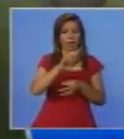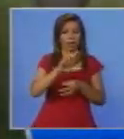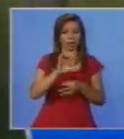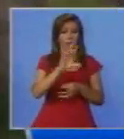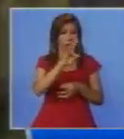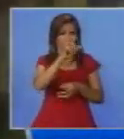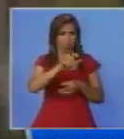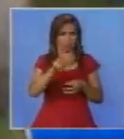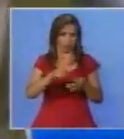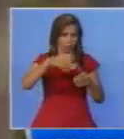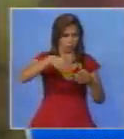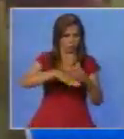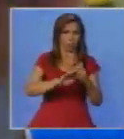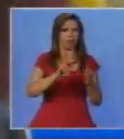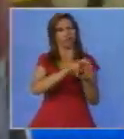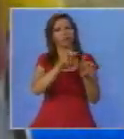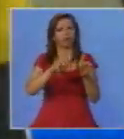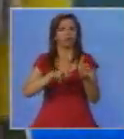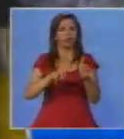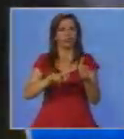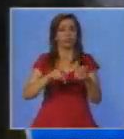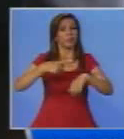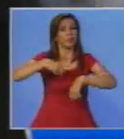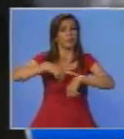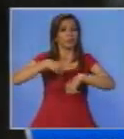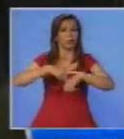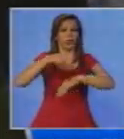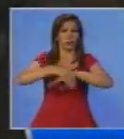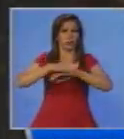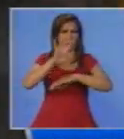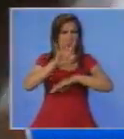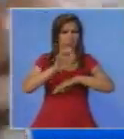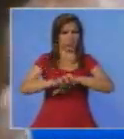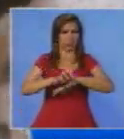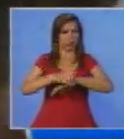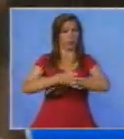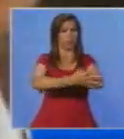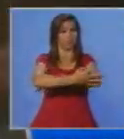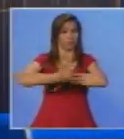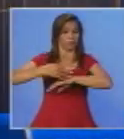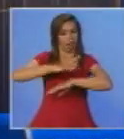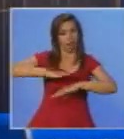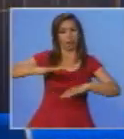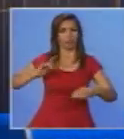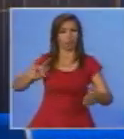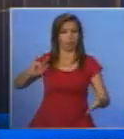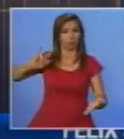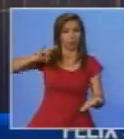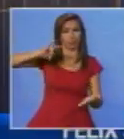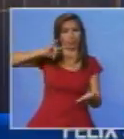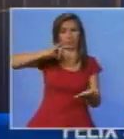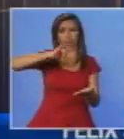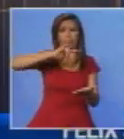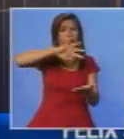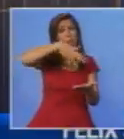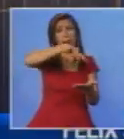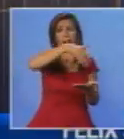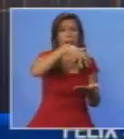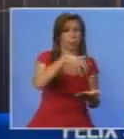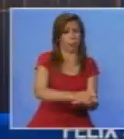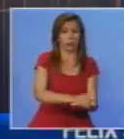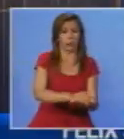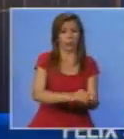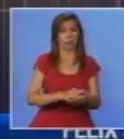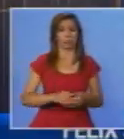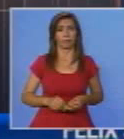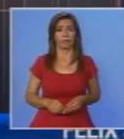bordo, el accidente ocurrió pasada las 17 horas en la provincia de Pastaza. Como pueblo de Sarayacu expresamos